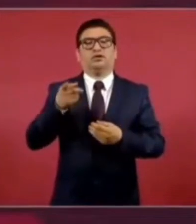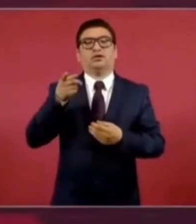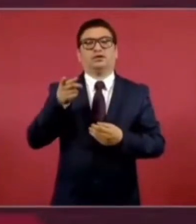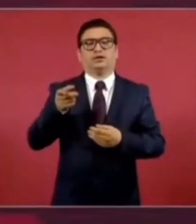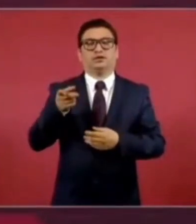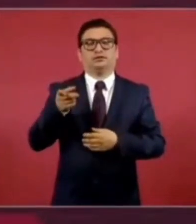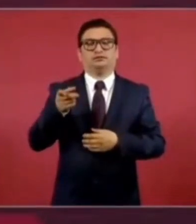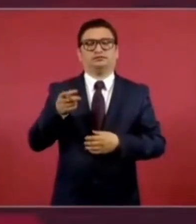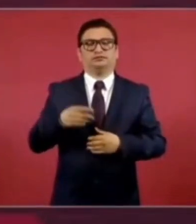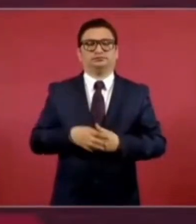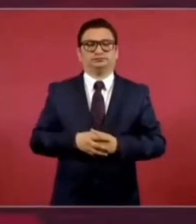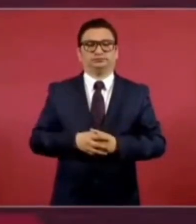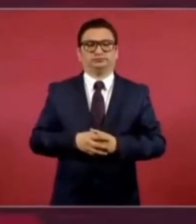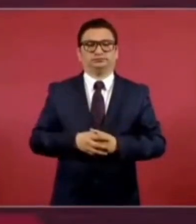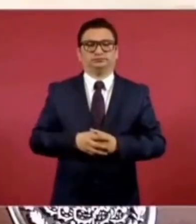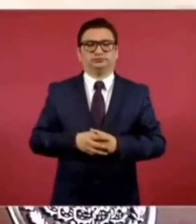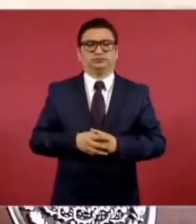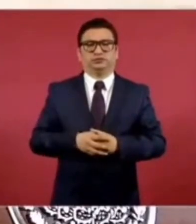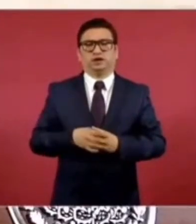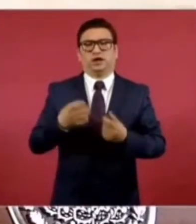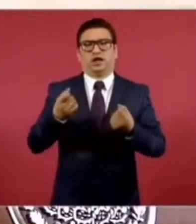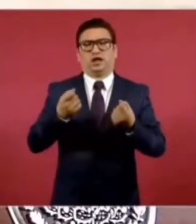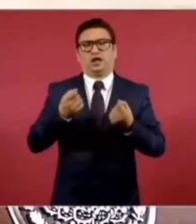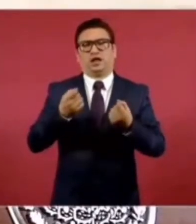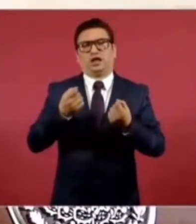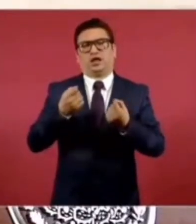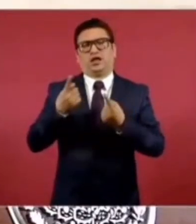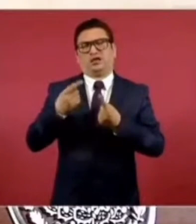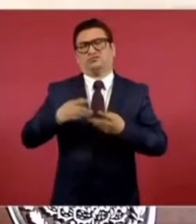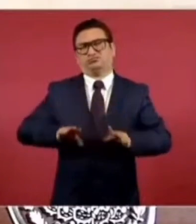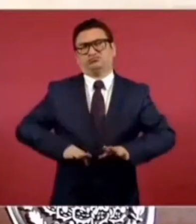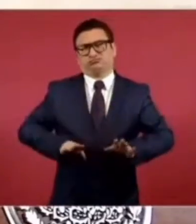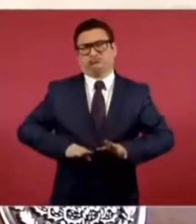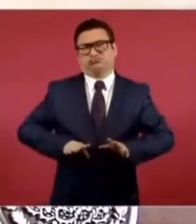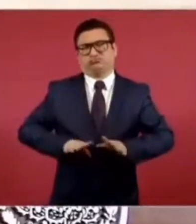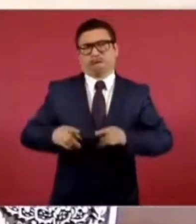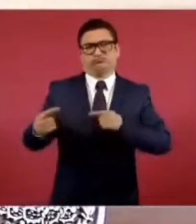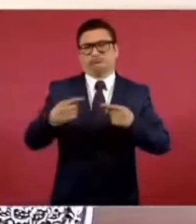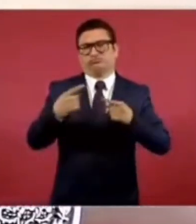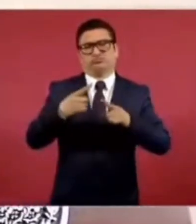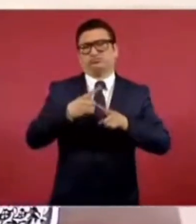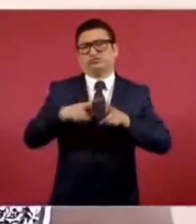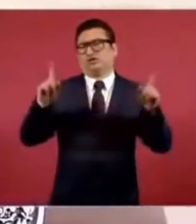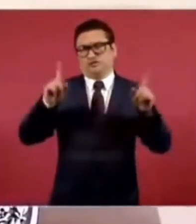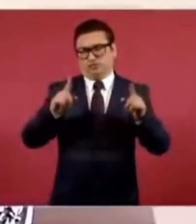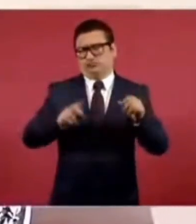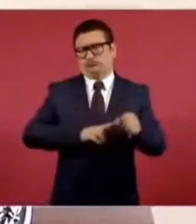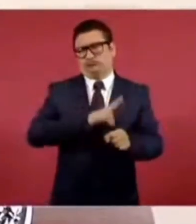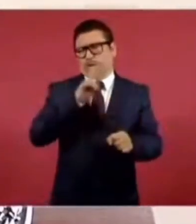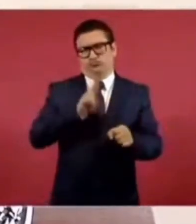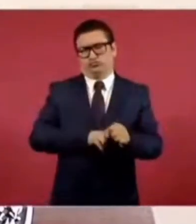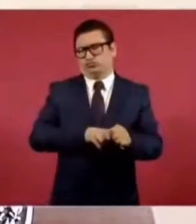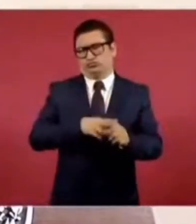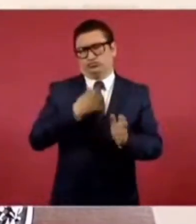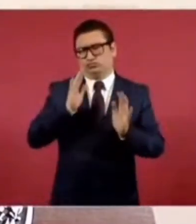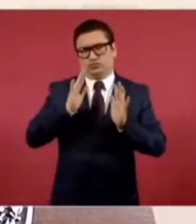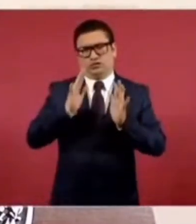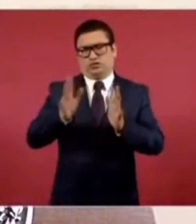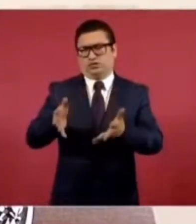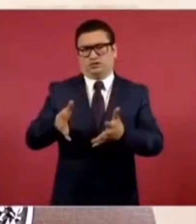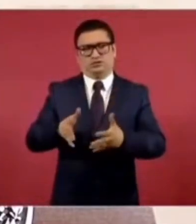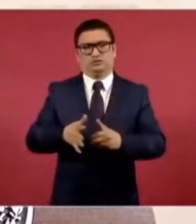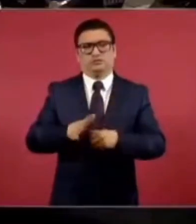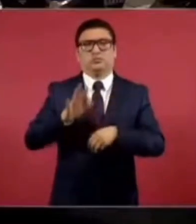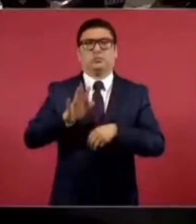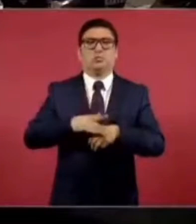habido pues algunas diferencias que son también naturales y propias de El